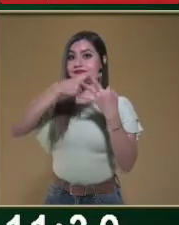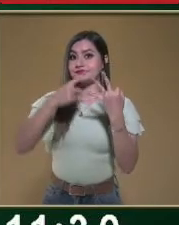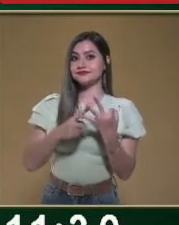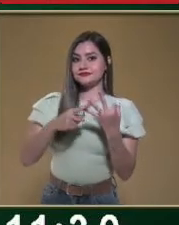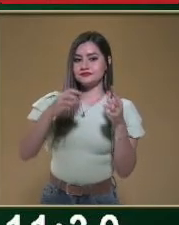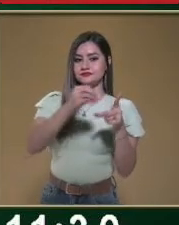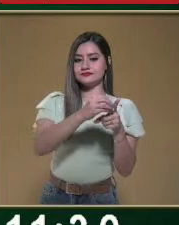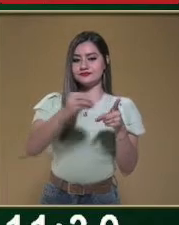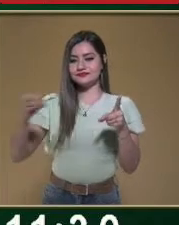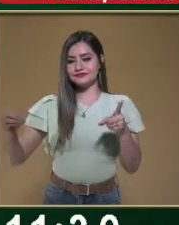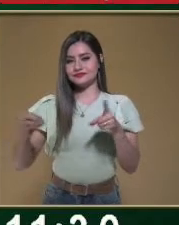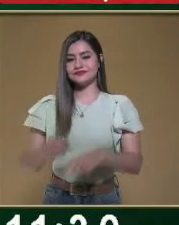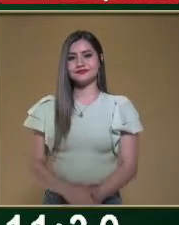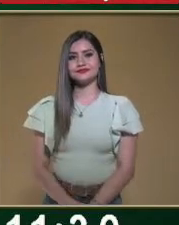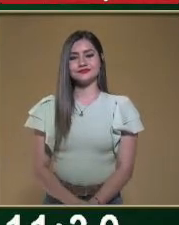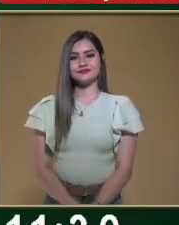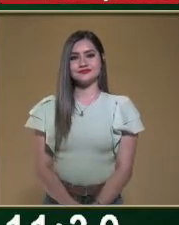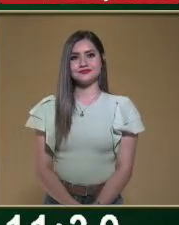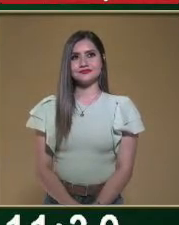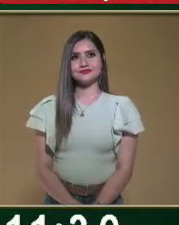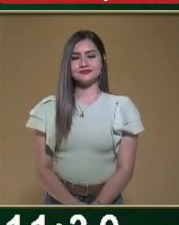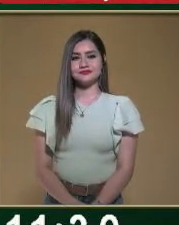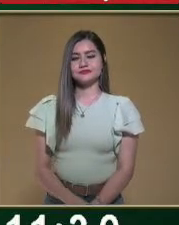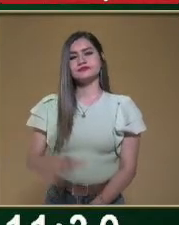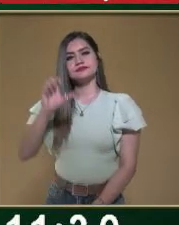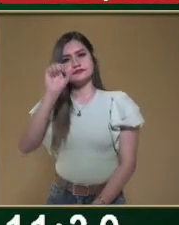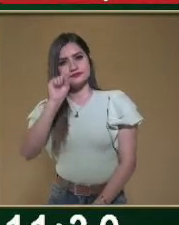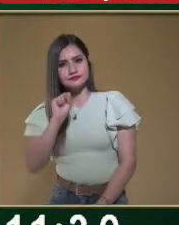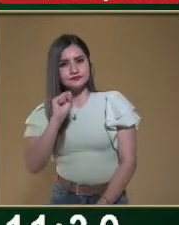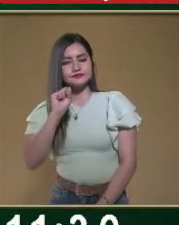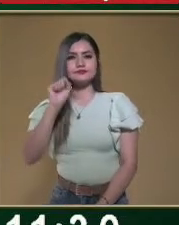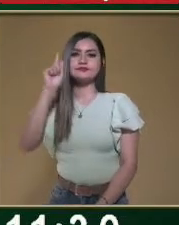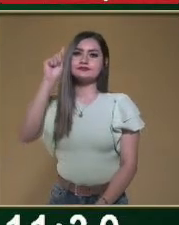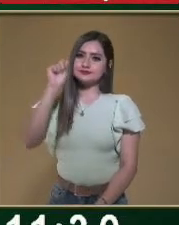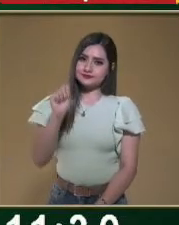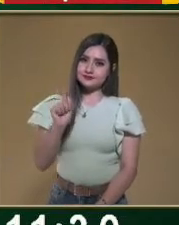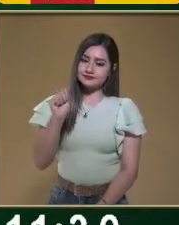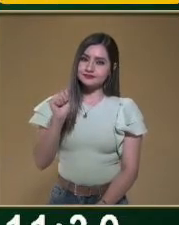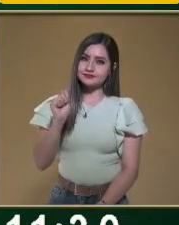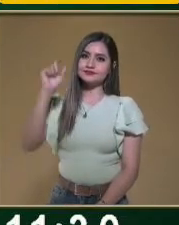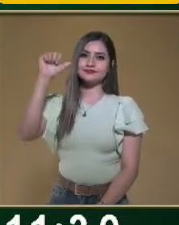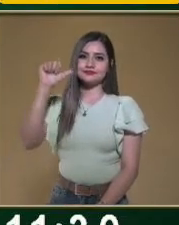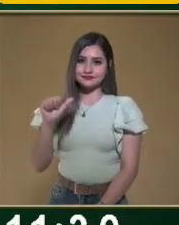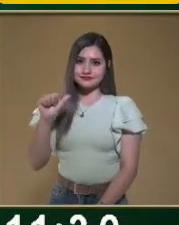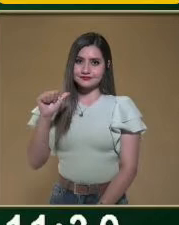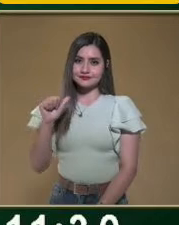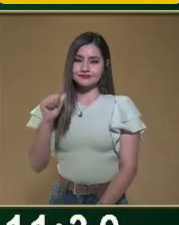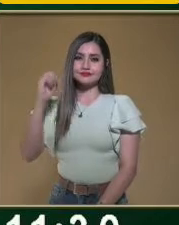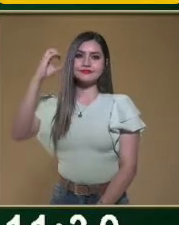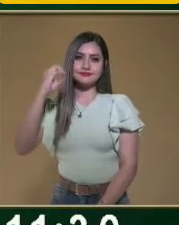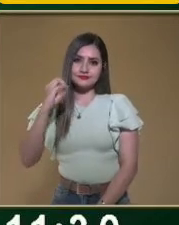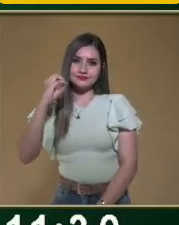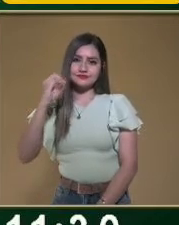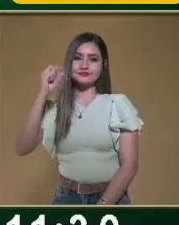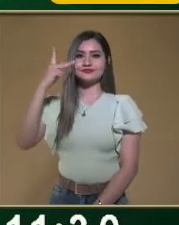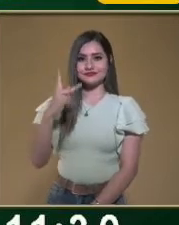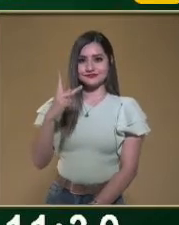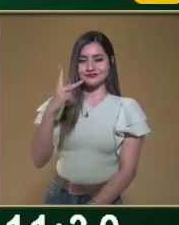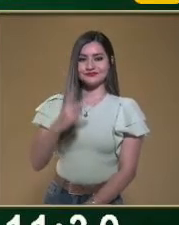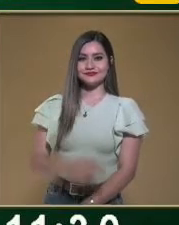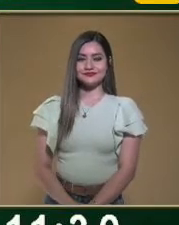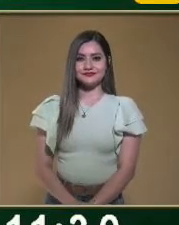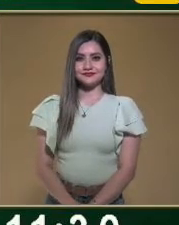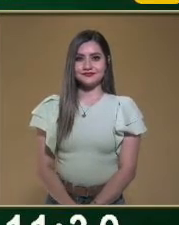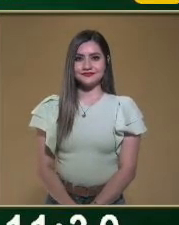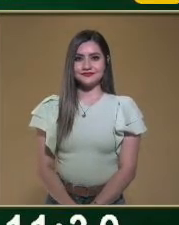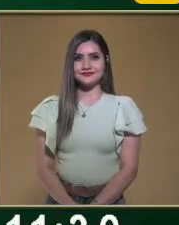formar con estas letras. Tenemos una S, una T, una A, una O y una Q.